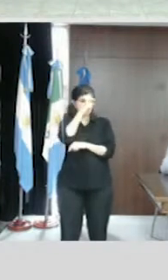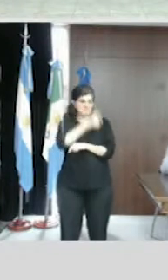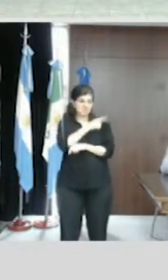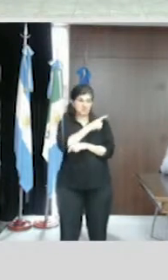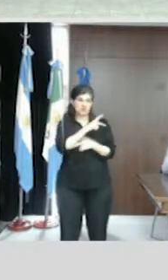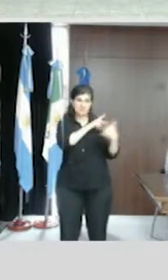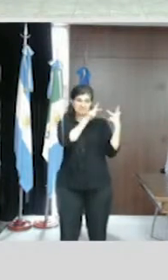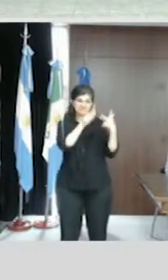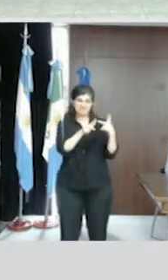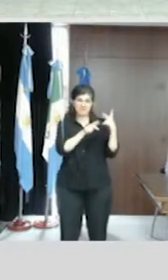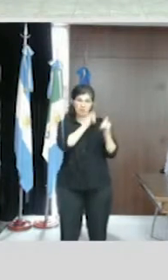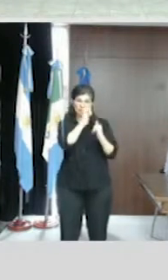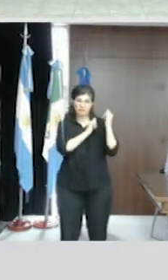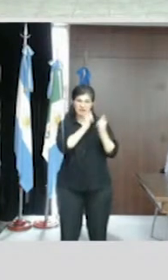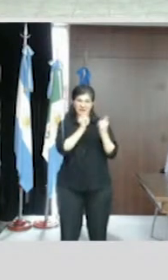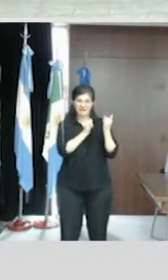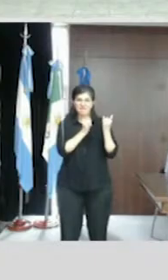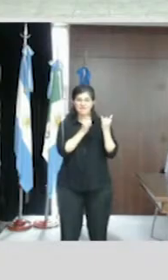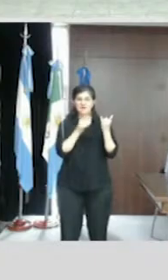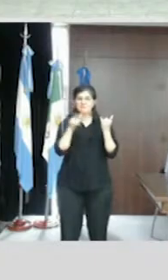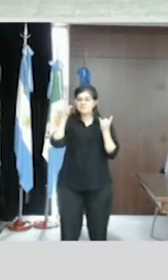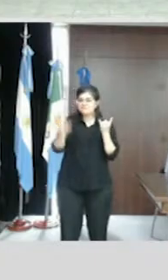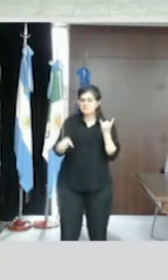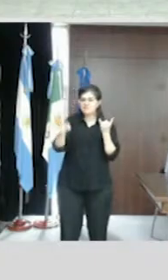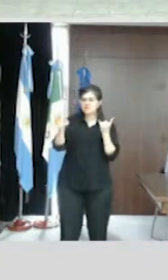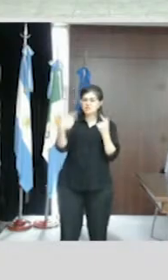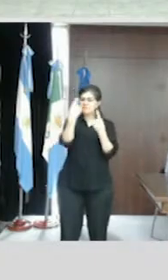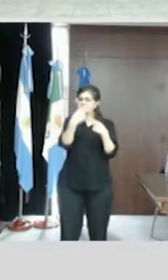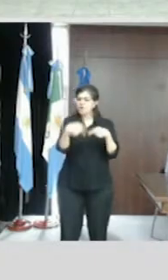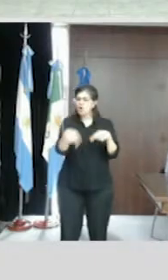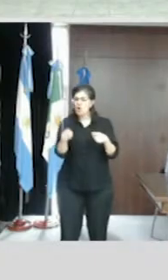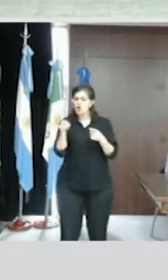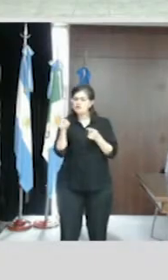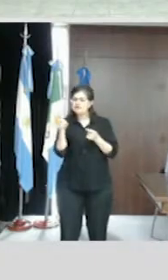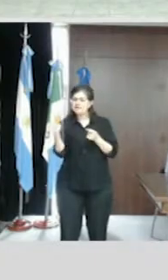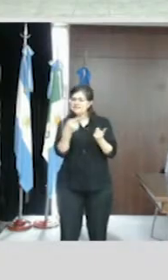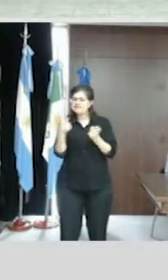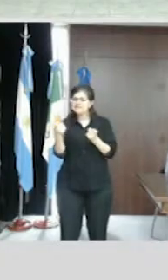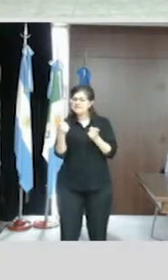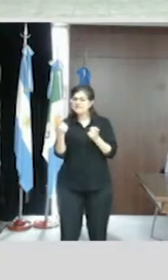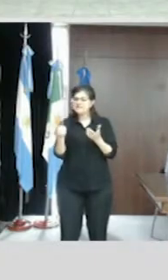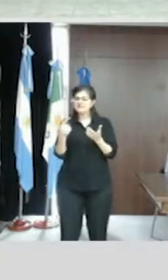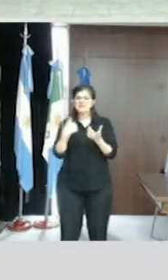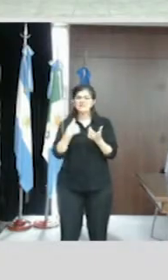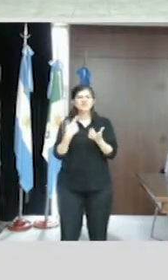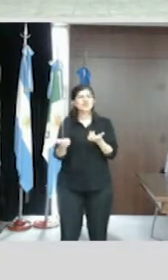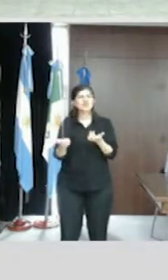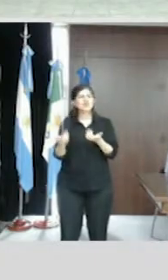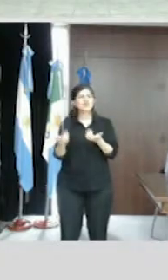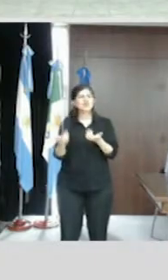buscar lo mejor para el bienestar desde, a ver, ¿qué puedo hacer? ¿A quién puedo